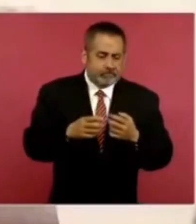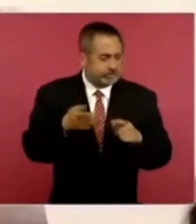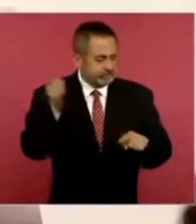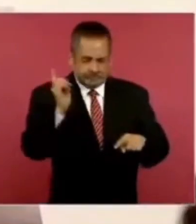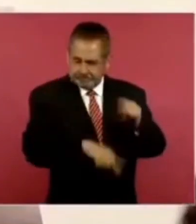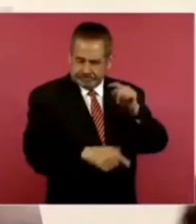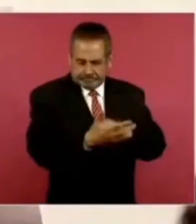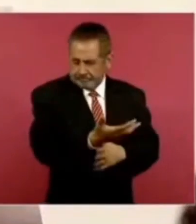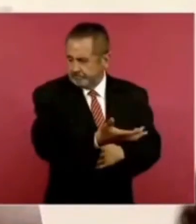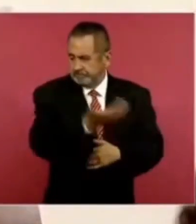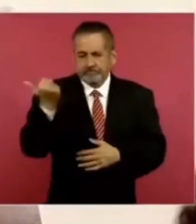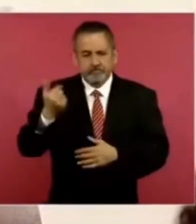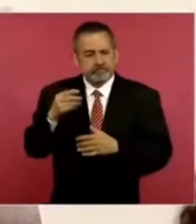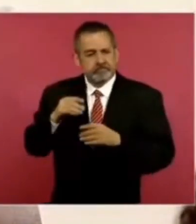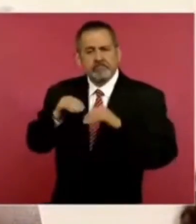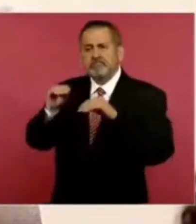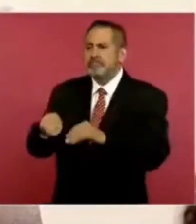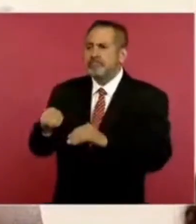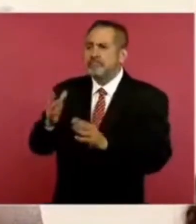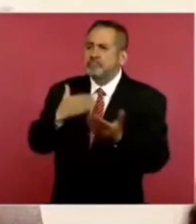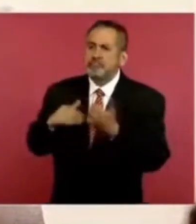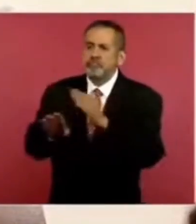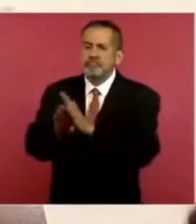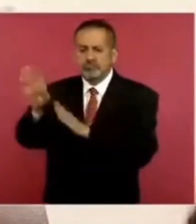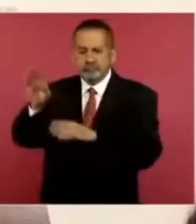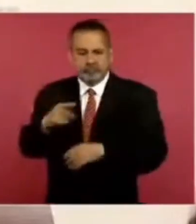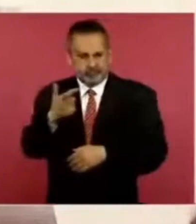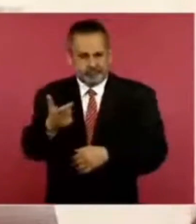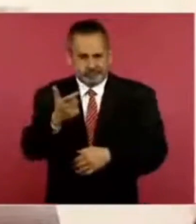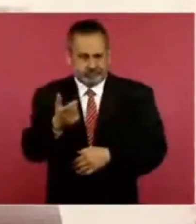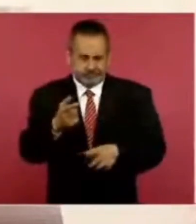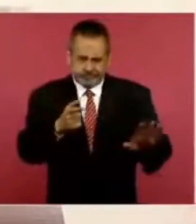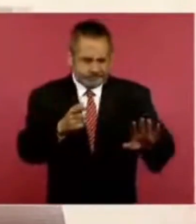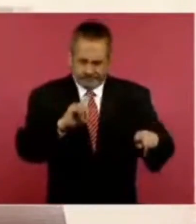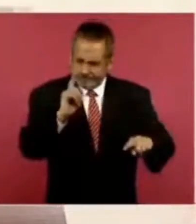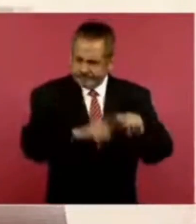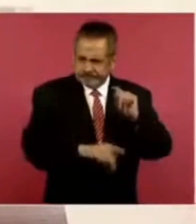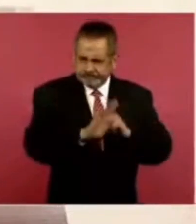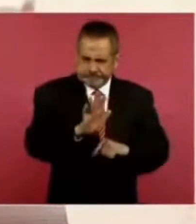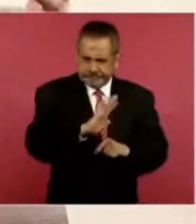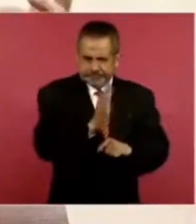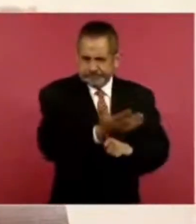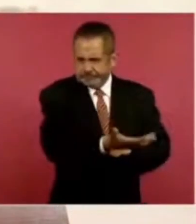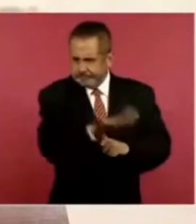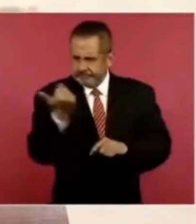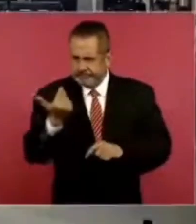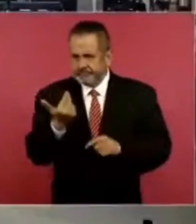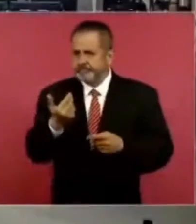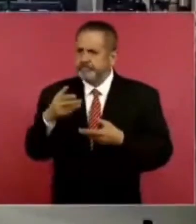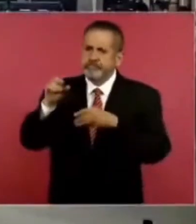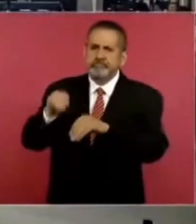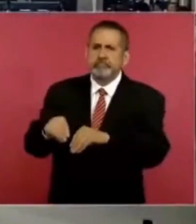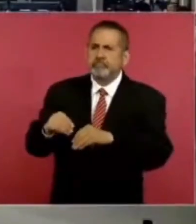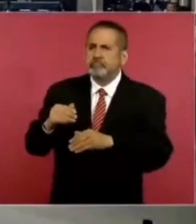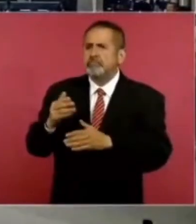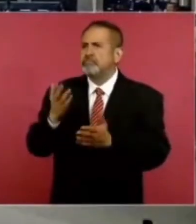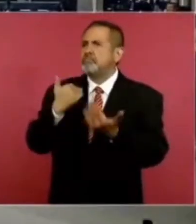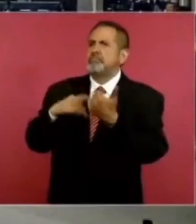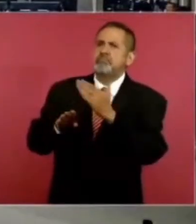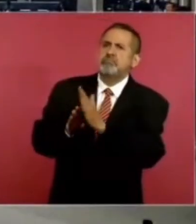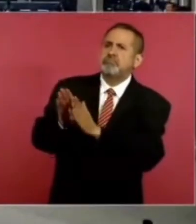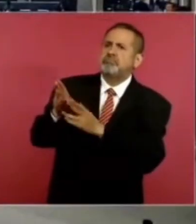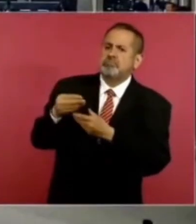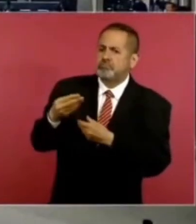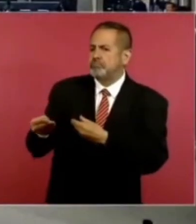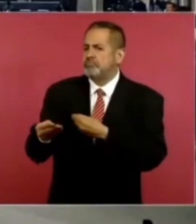desarrollo, los recursos, el dinero que se recupera para el desarrollo.